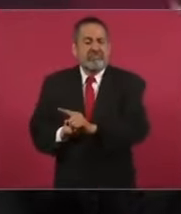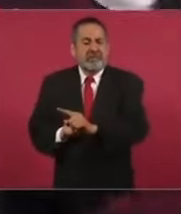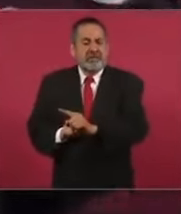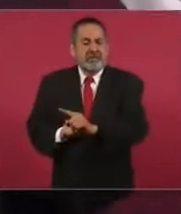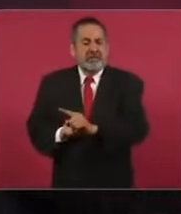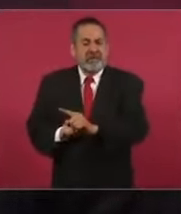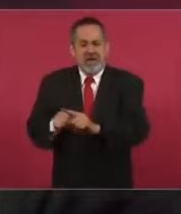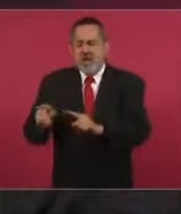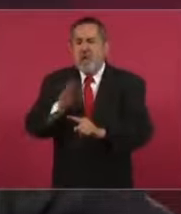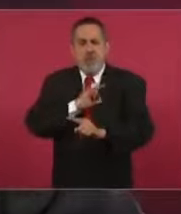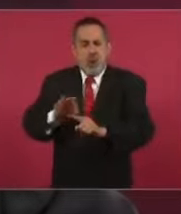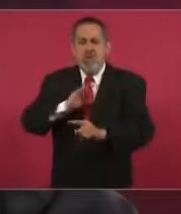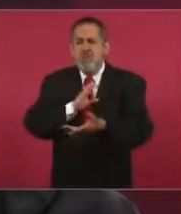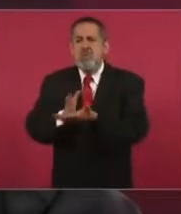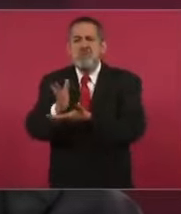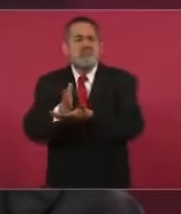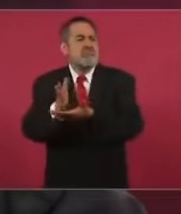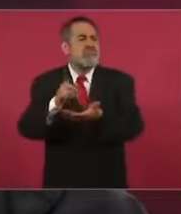muchas posibilidades,